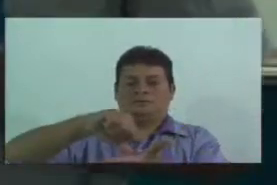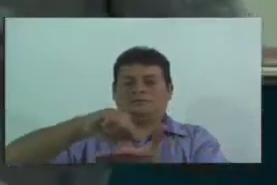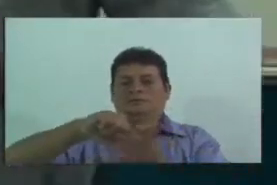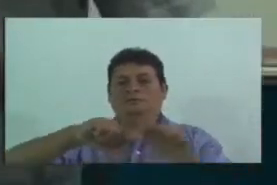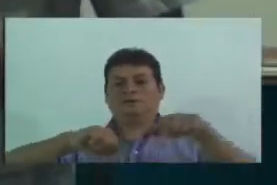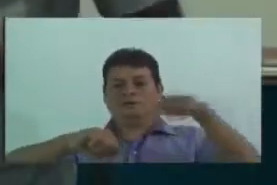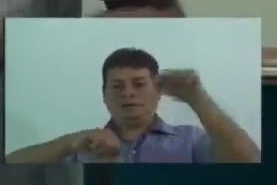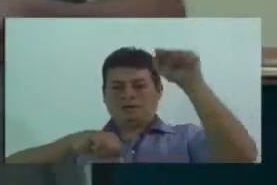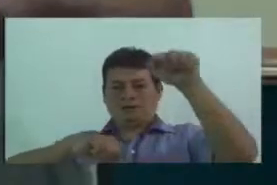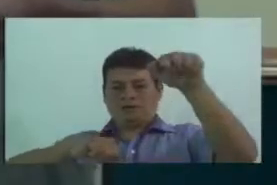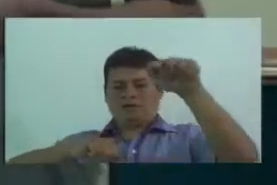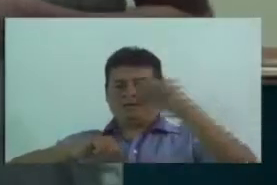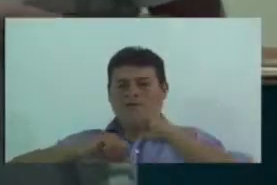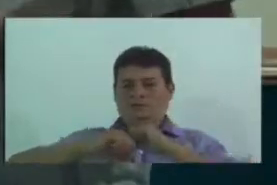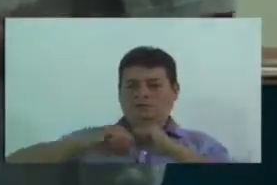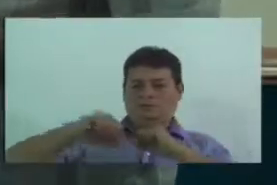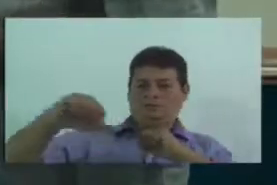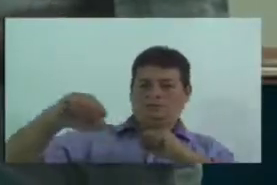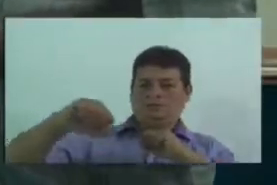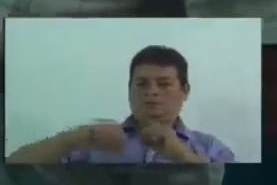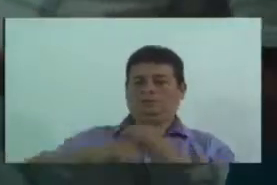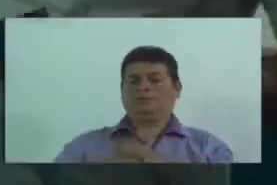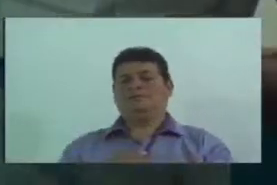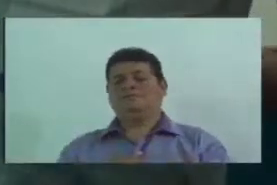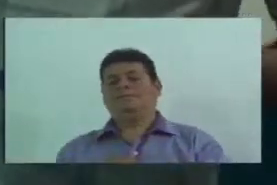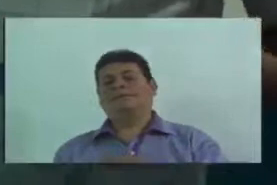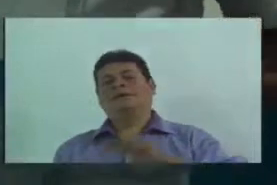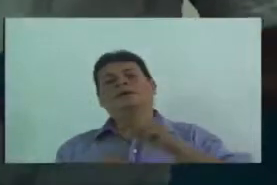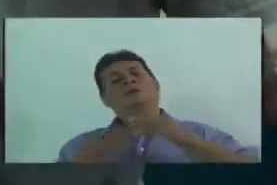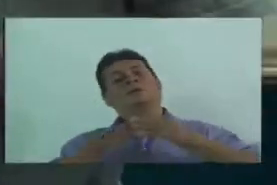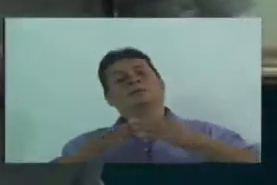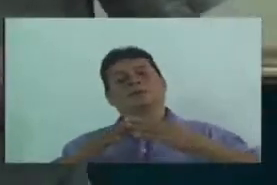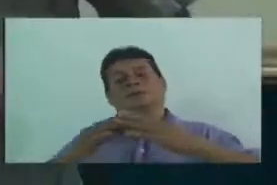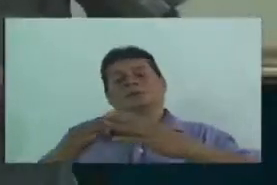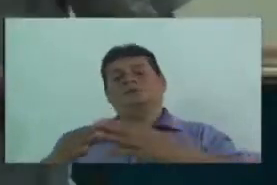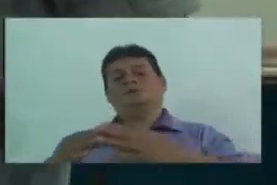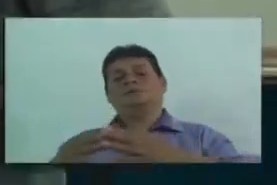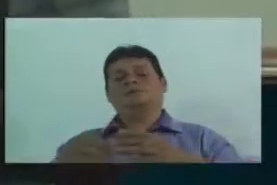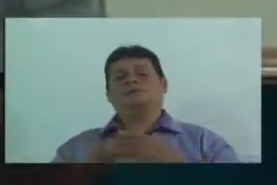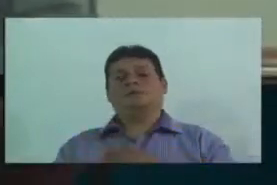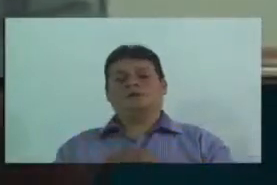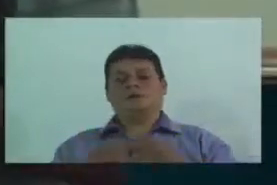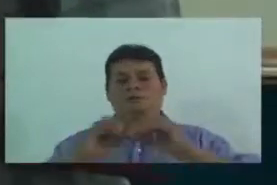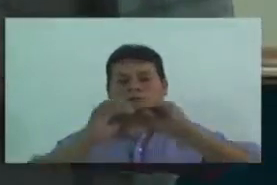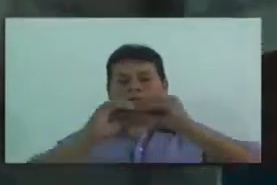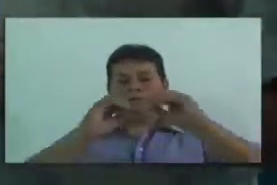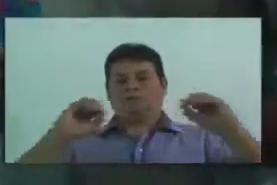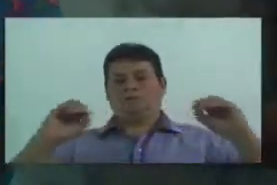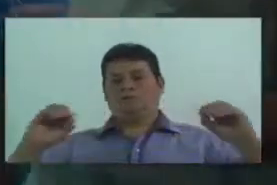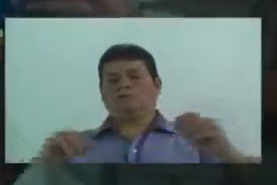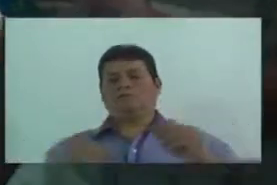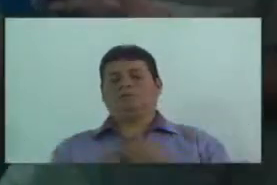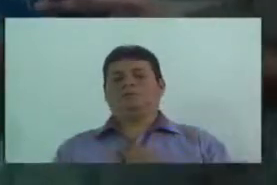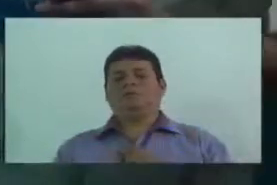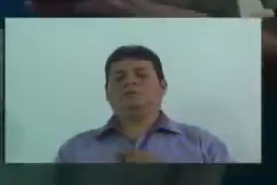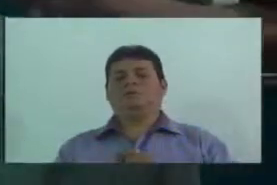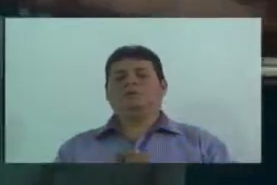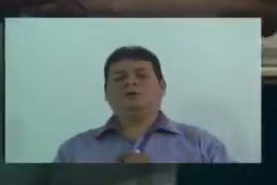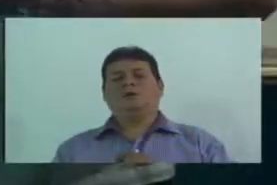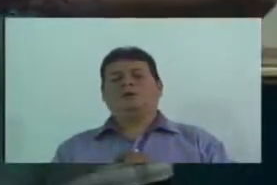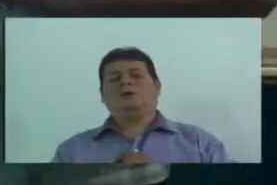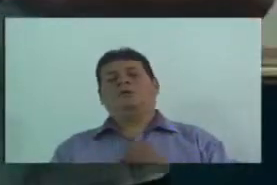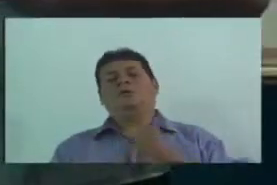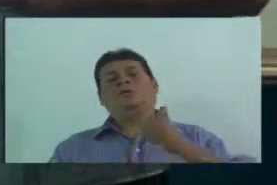de abasto ne ya huele cojina porandu fuera moñe era de gua hei embojo baico